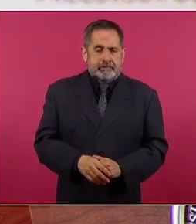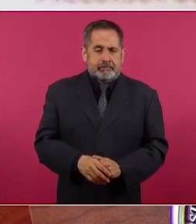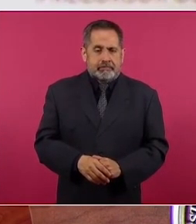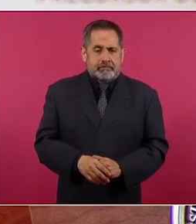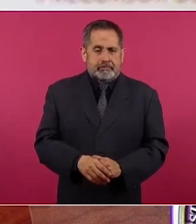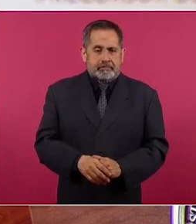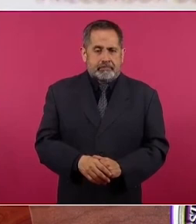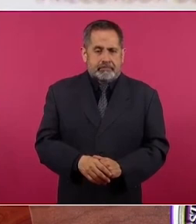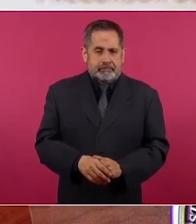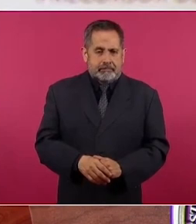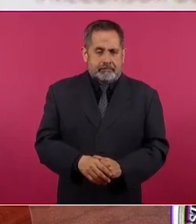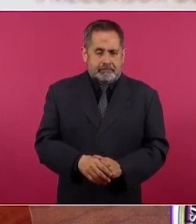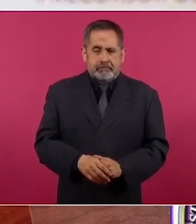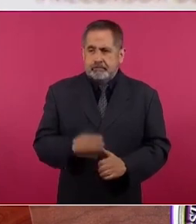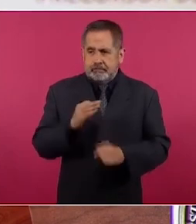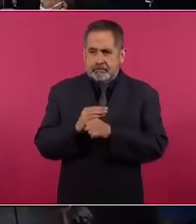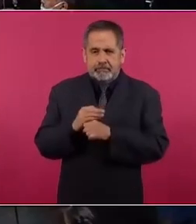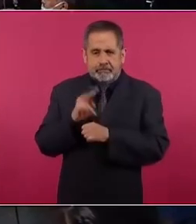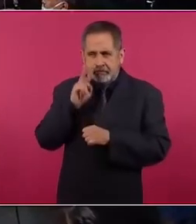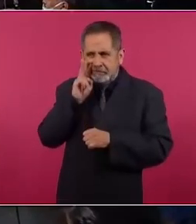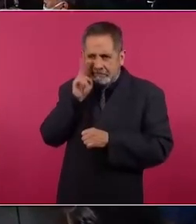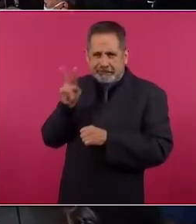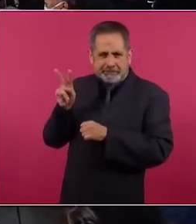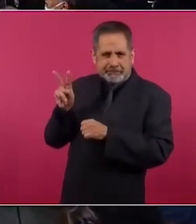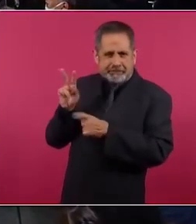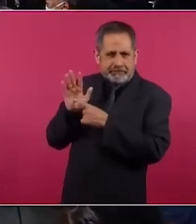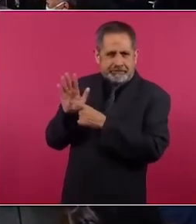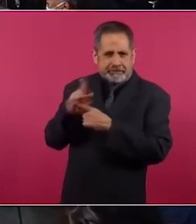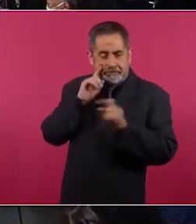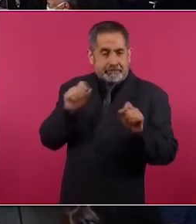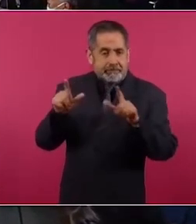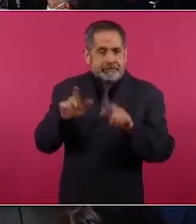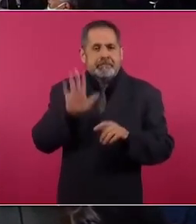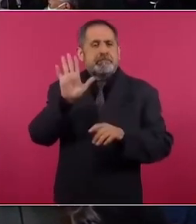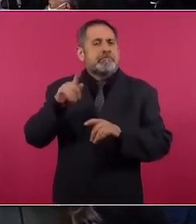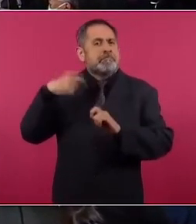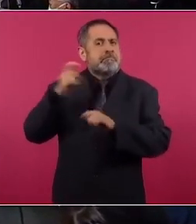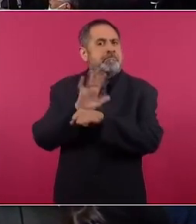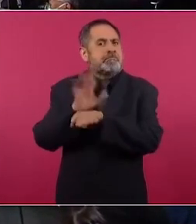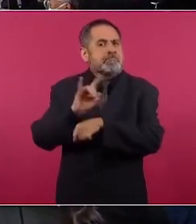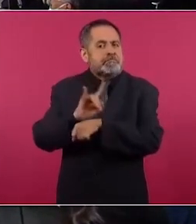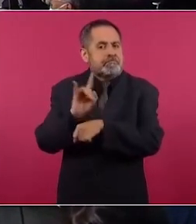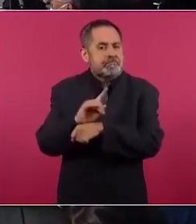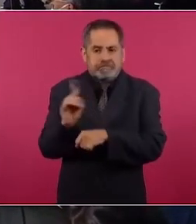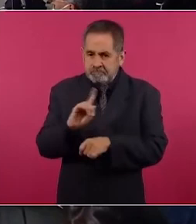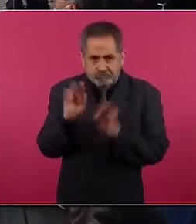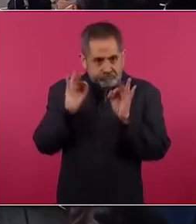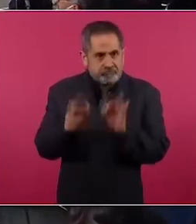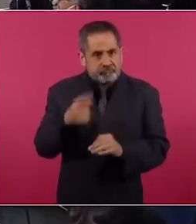Van a ver, porque parece que es una película.